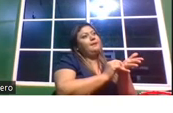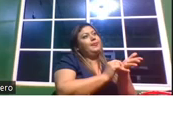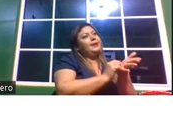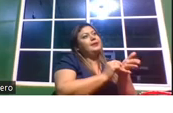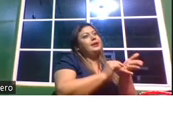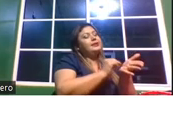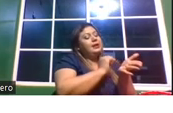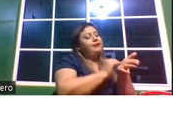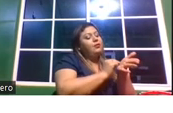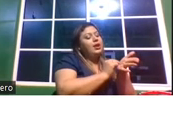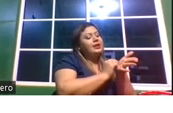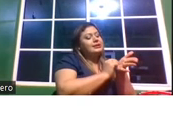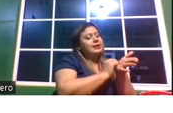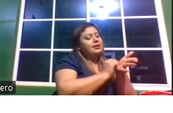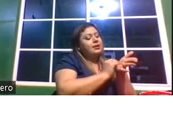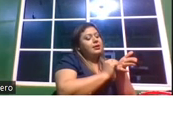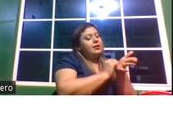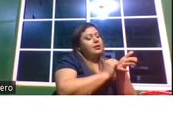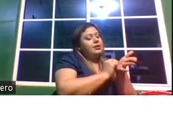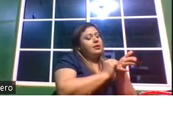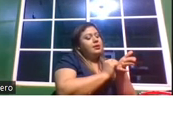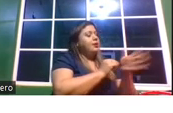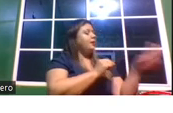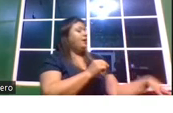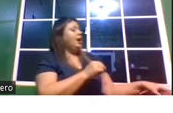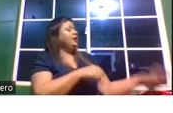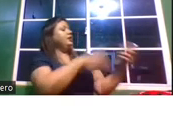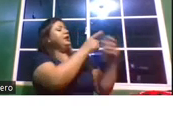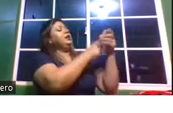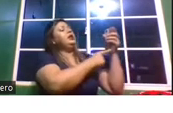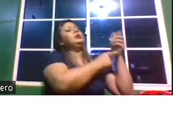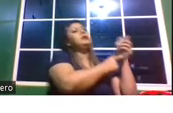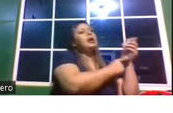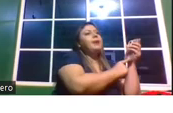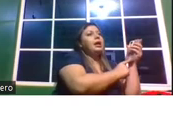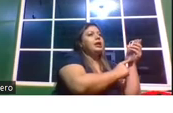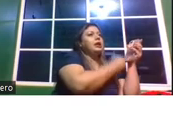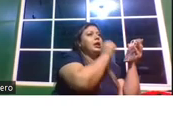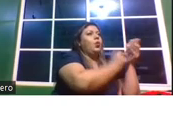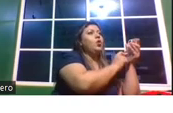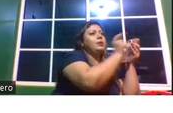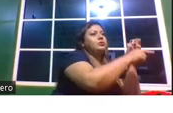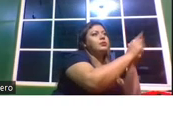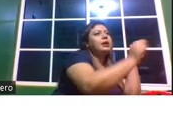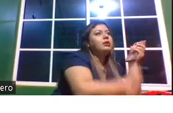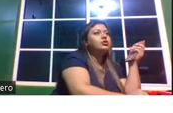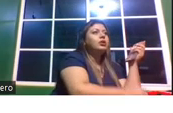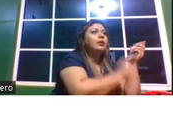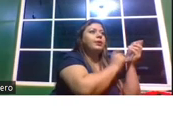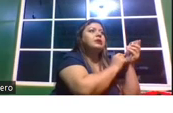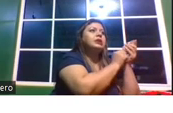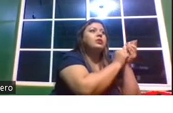sobre lo que hay que hacer con el talento humano, con la inversión que se va a hacer, es grande. Ya no se diga la